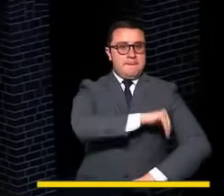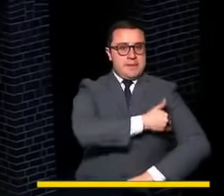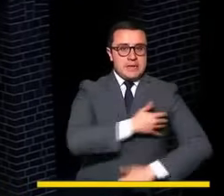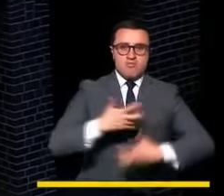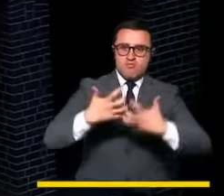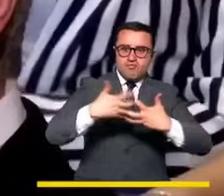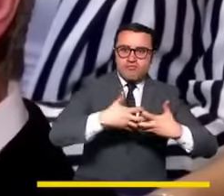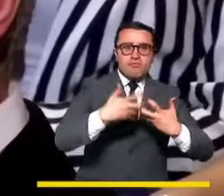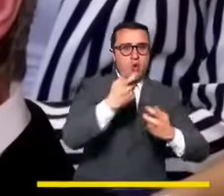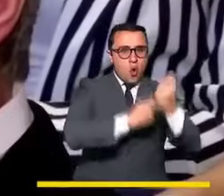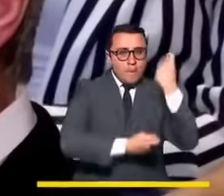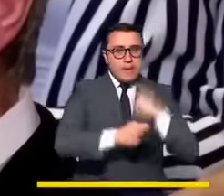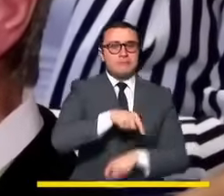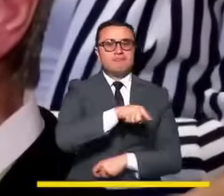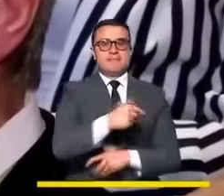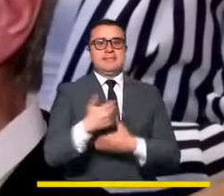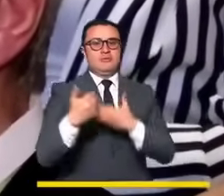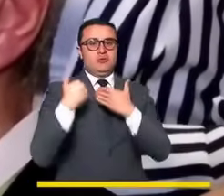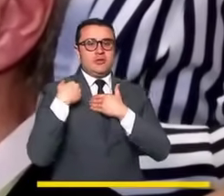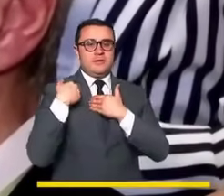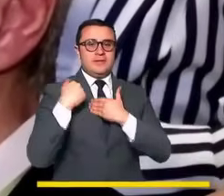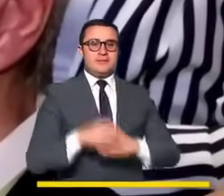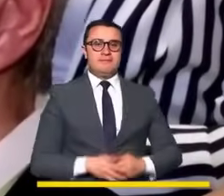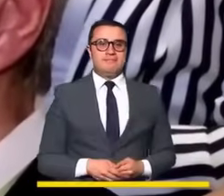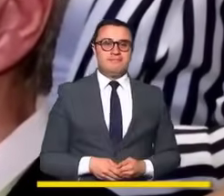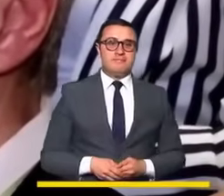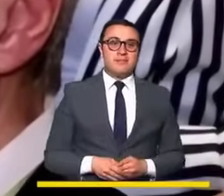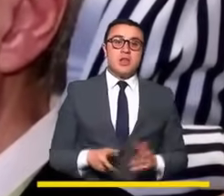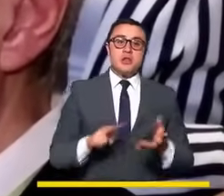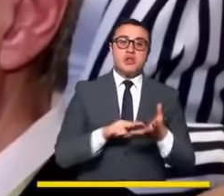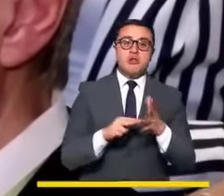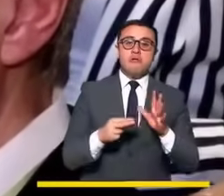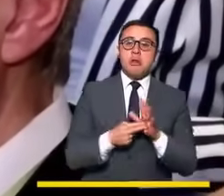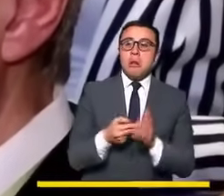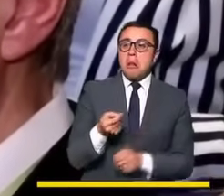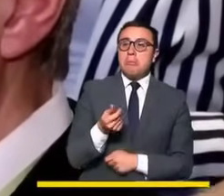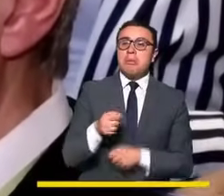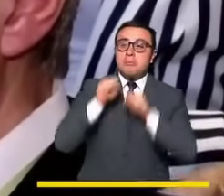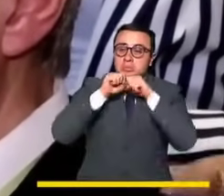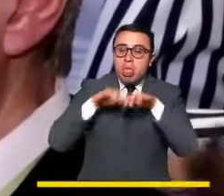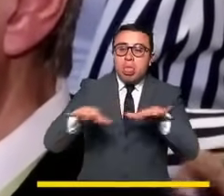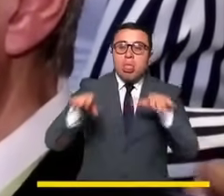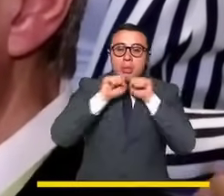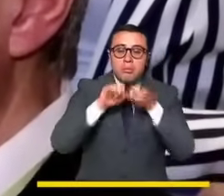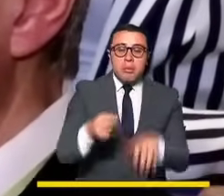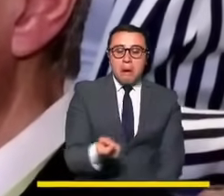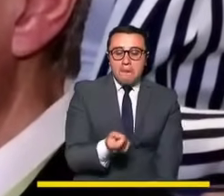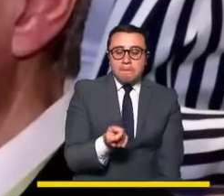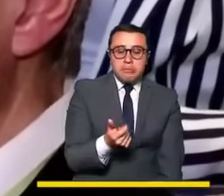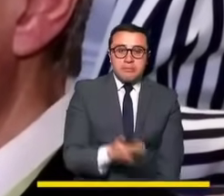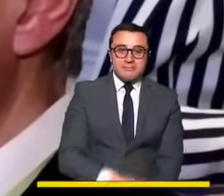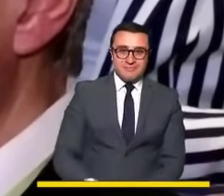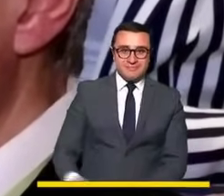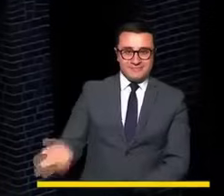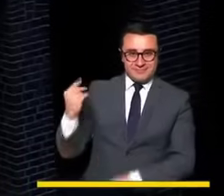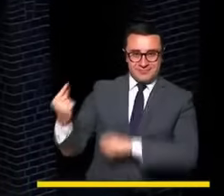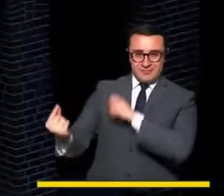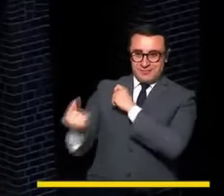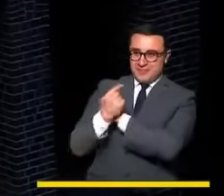Comercio. No es una propaganda marginal. En esto no podemos... A mí me criticaron el tema de